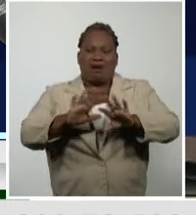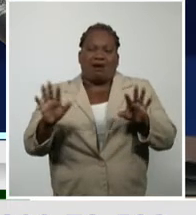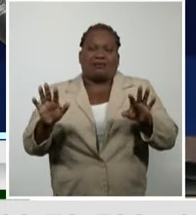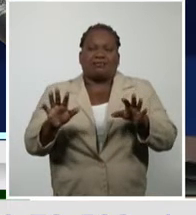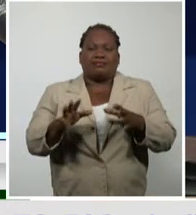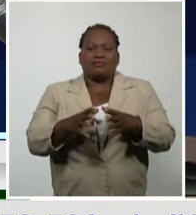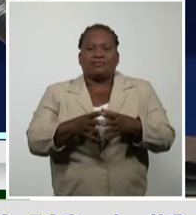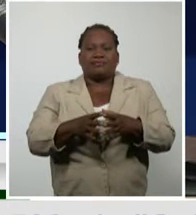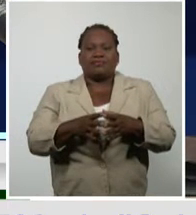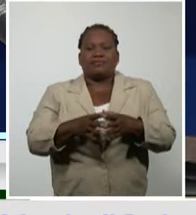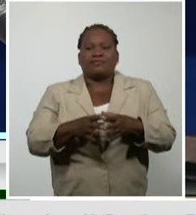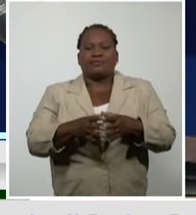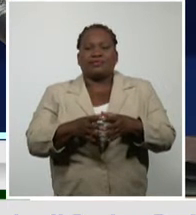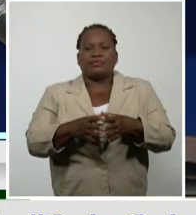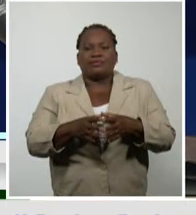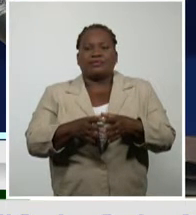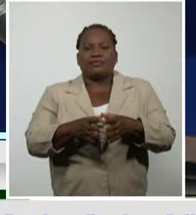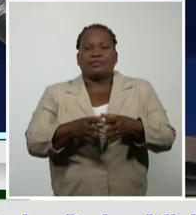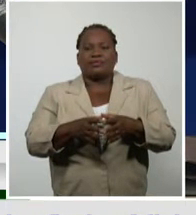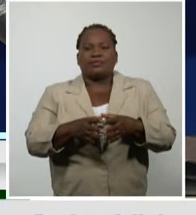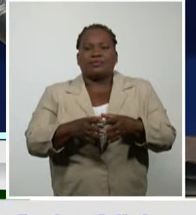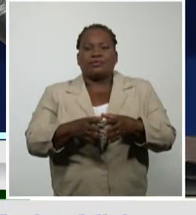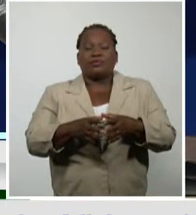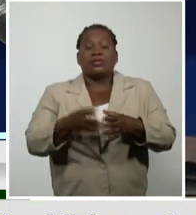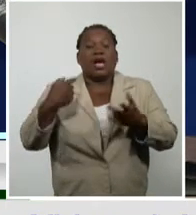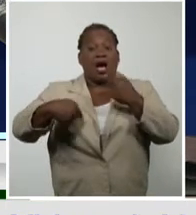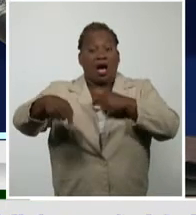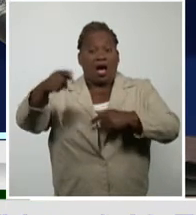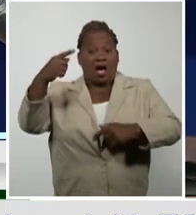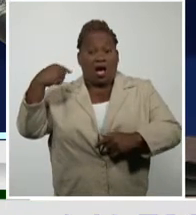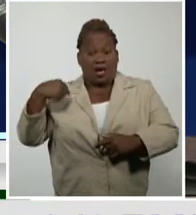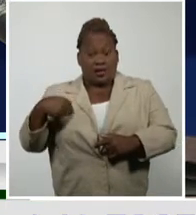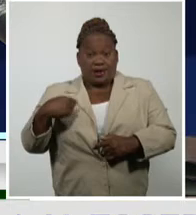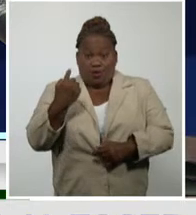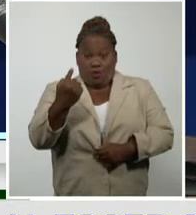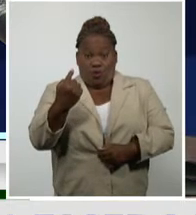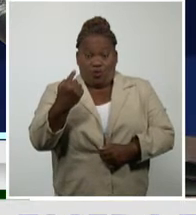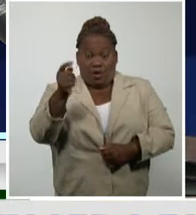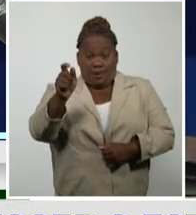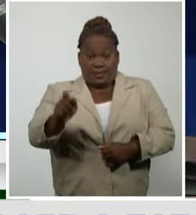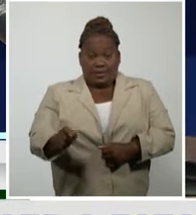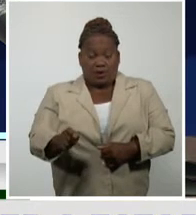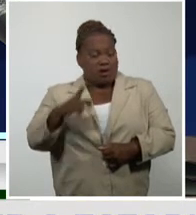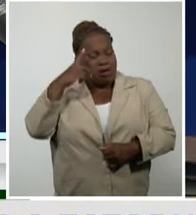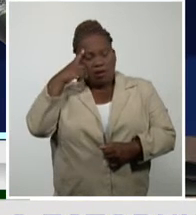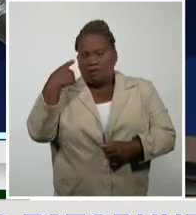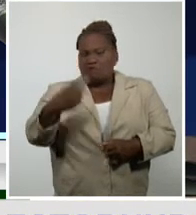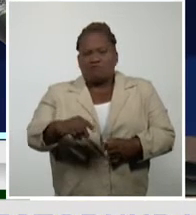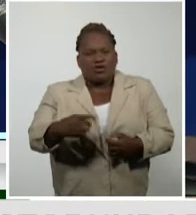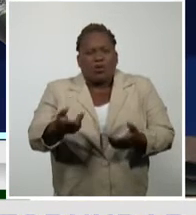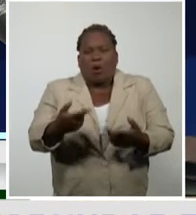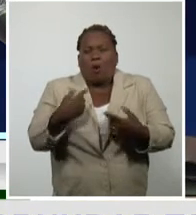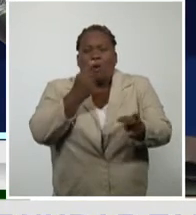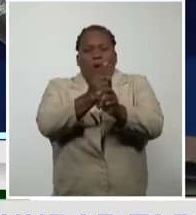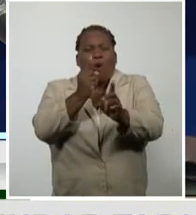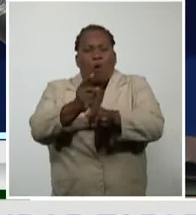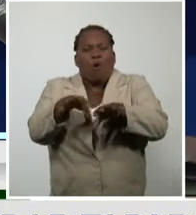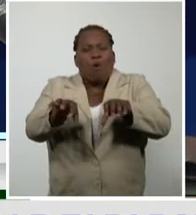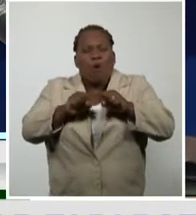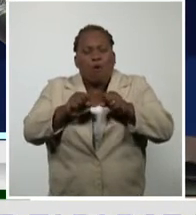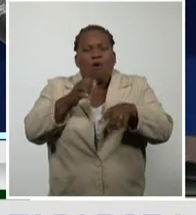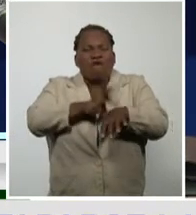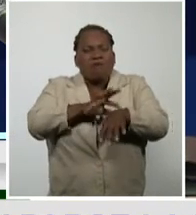confirmadas. En el día de ayer, en uno de los casos, no se pudo precisar la fuente de infección, aunque se